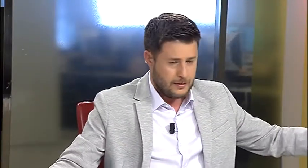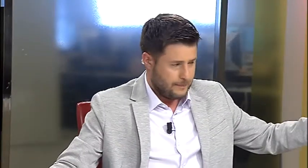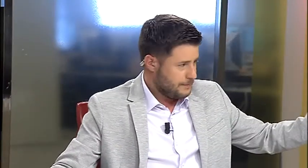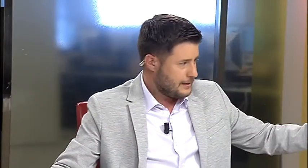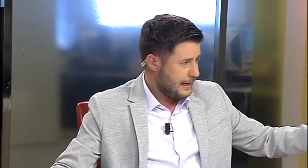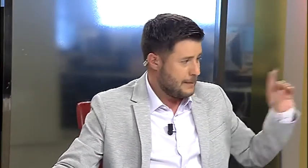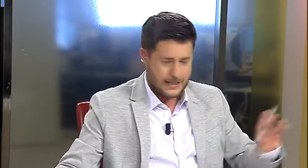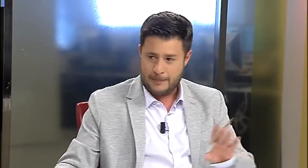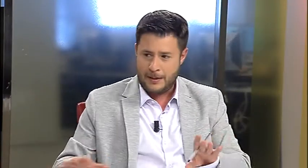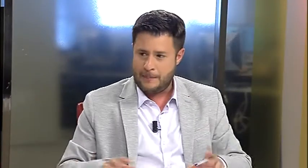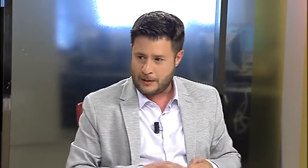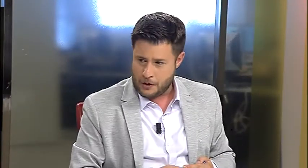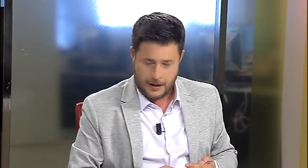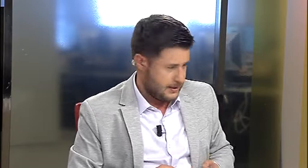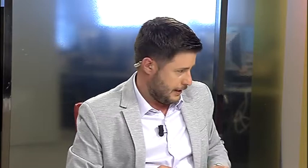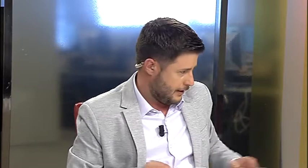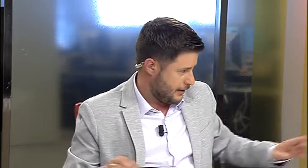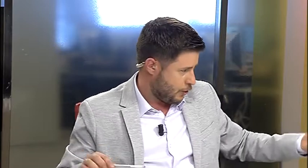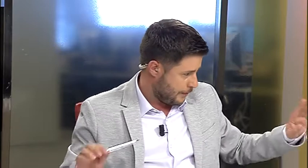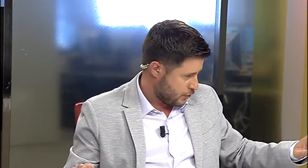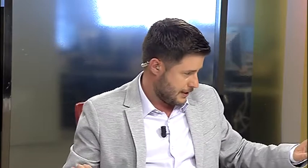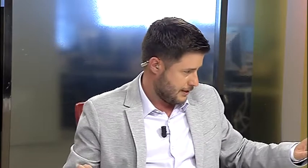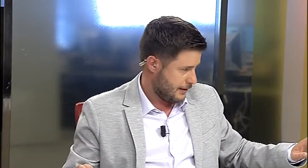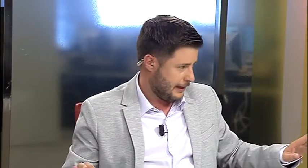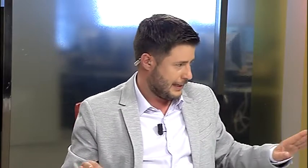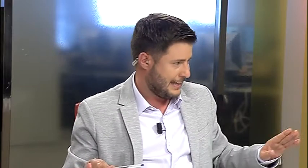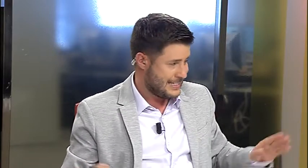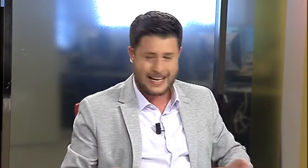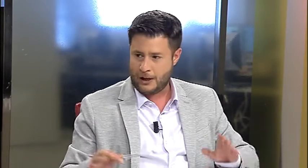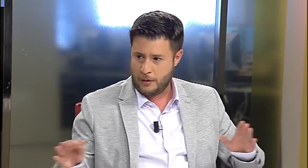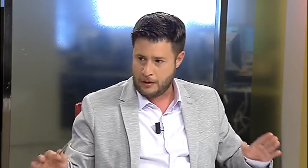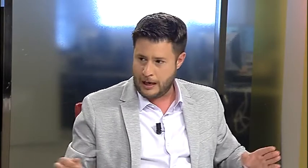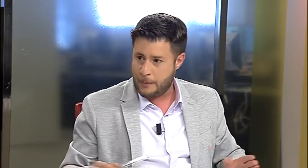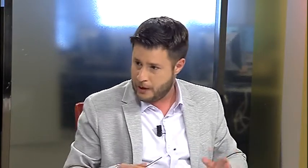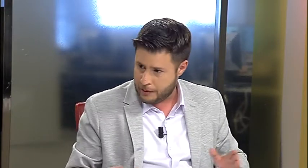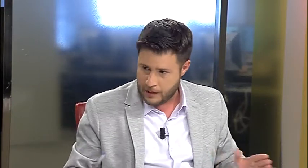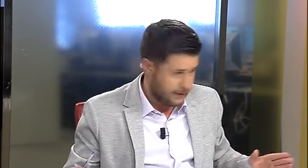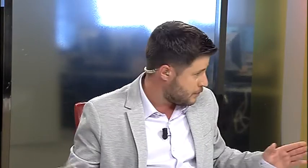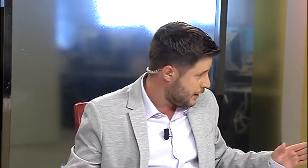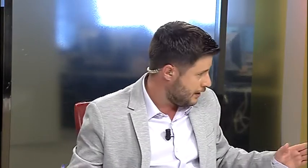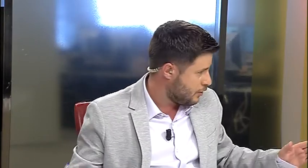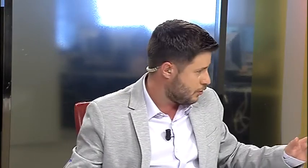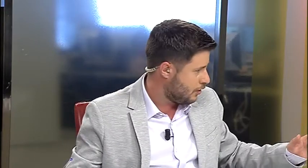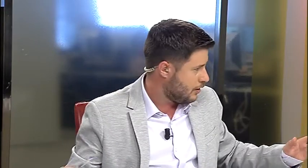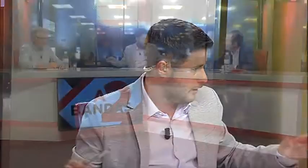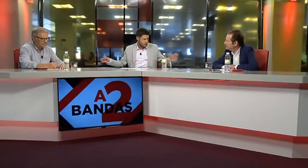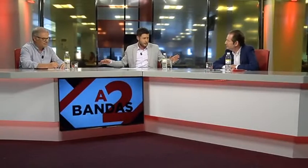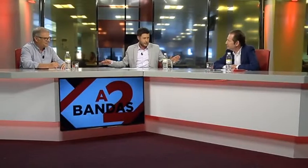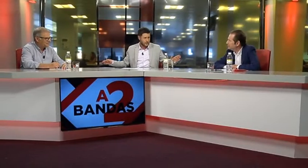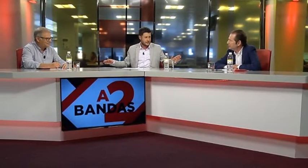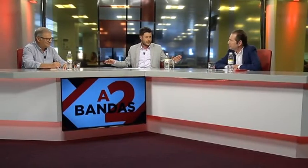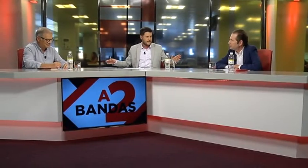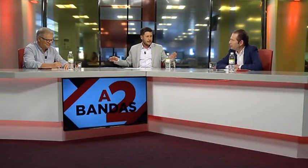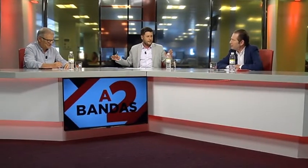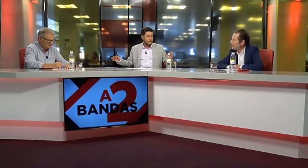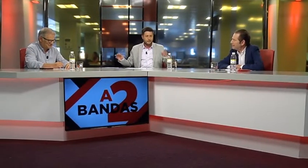naciones históricas él está el papel del partido socialista con pedro sánchez que sí ha reconocido la plurinacionalidad de españa en eso ha hecho